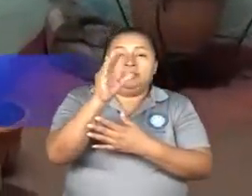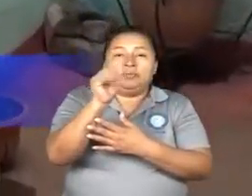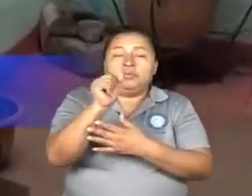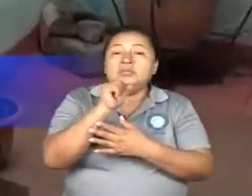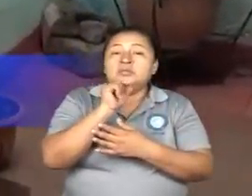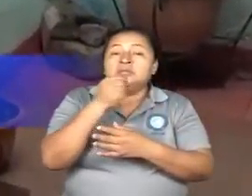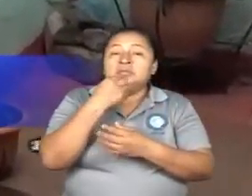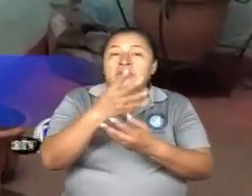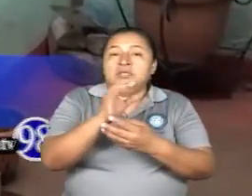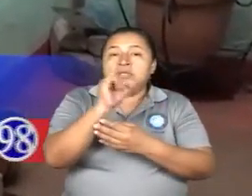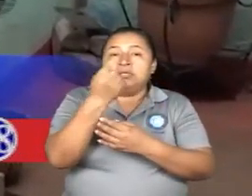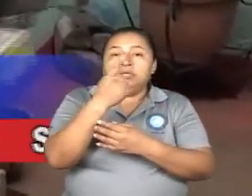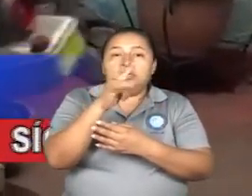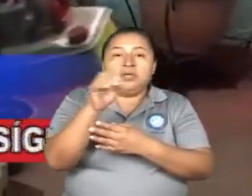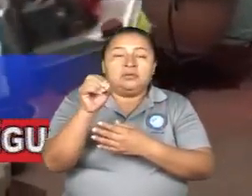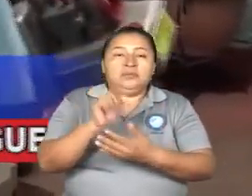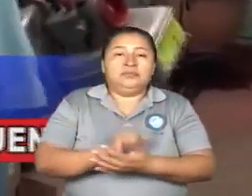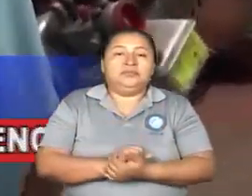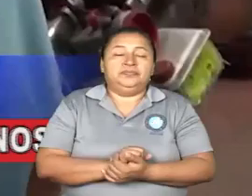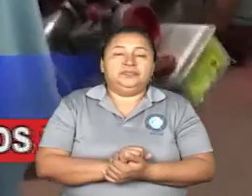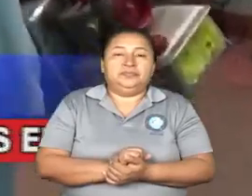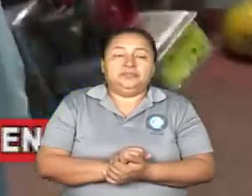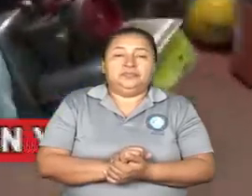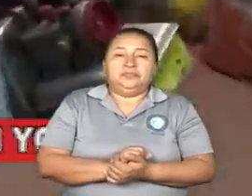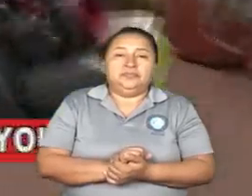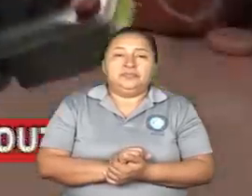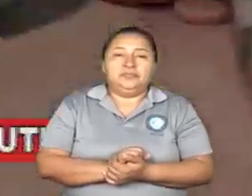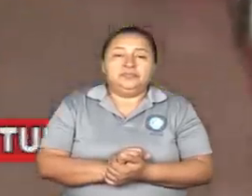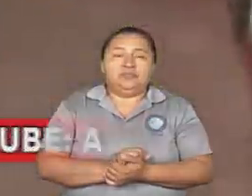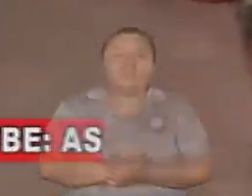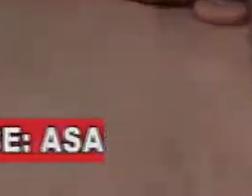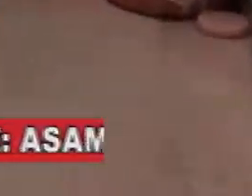información de Vanessa Paz, les informó Iris Castillo.